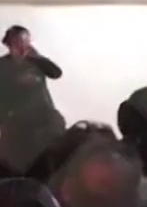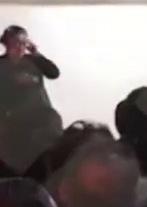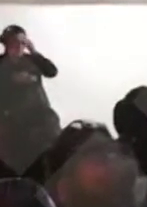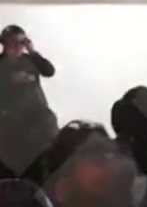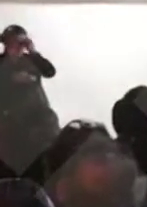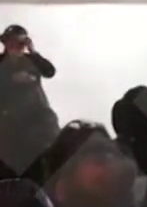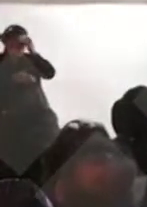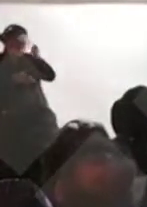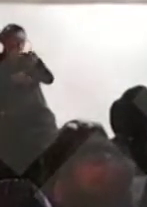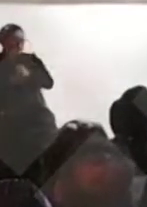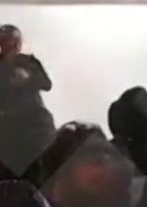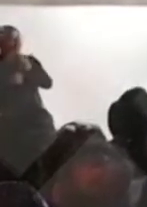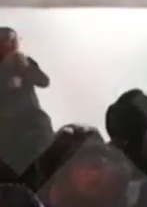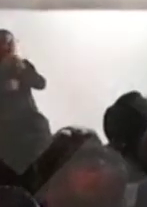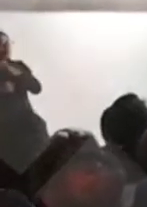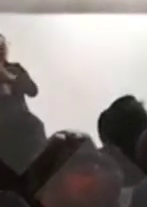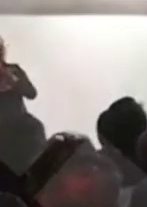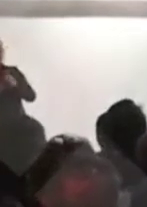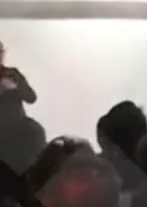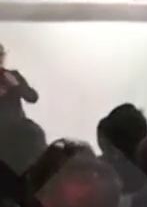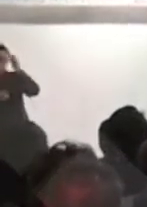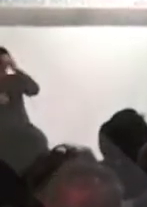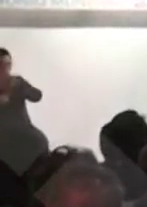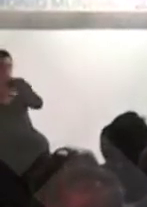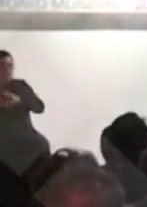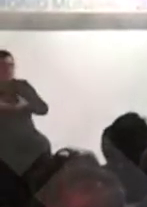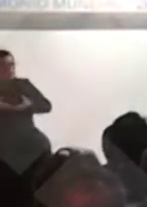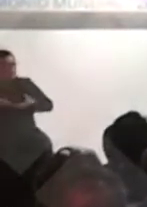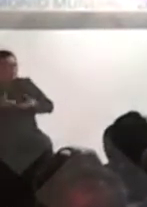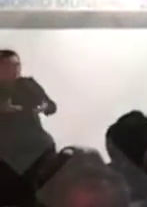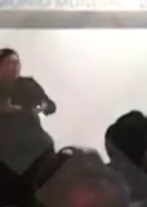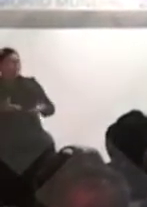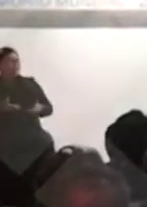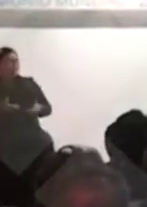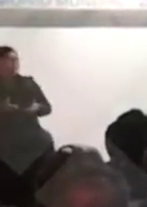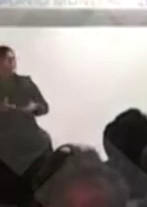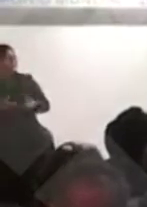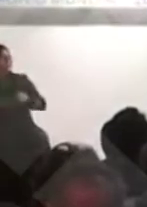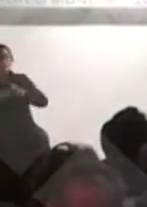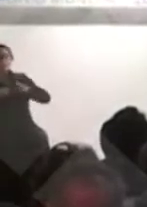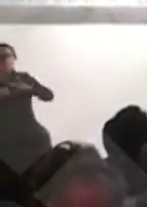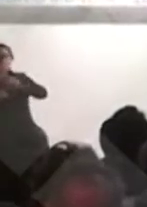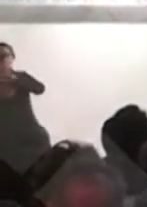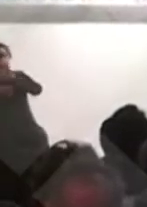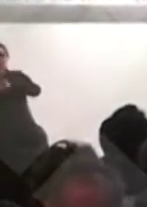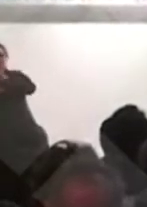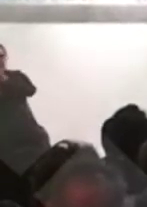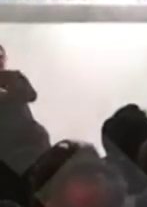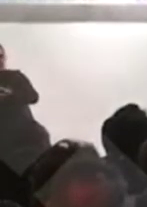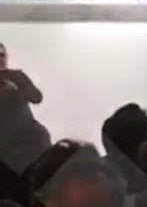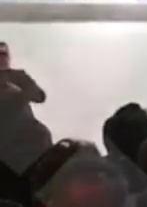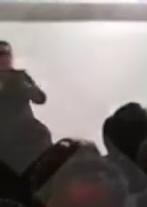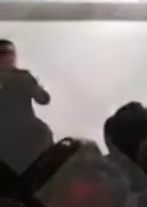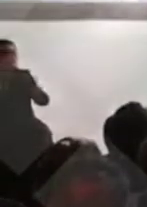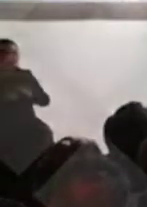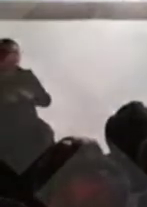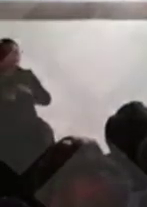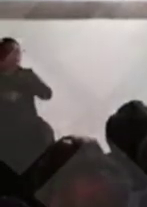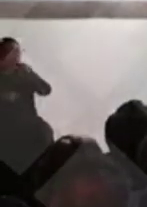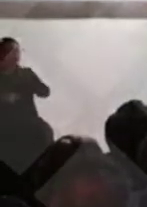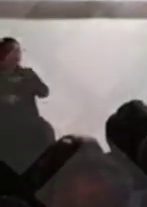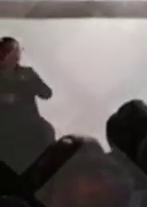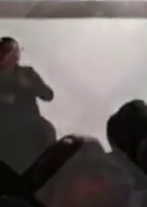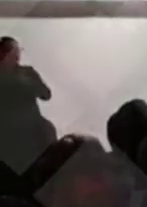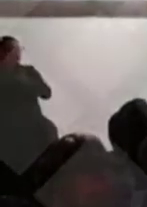públicos. Hernández Fraguas, acompañado por la presidenta honoraria del DIF municipal, Lorena Córdoba Brena, el gobernador de Oaxaca,